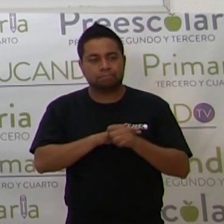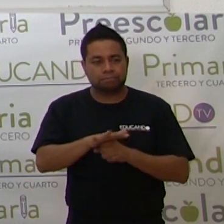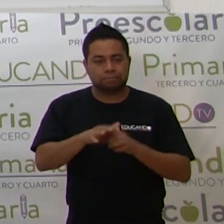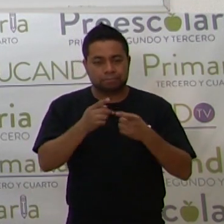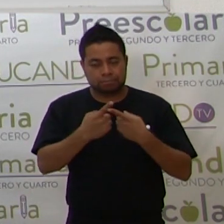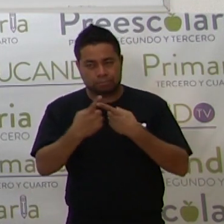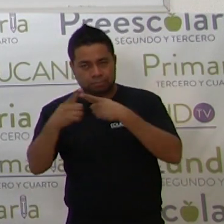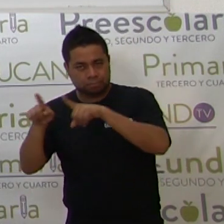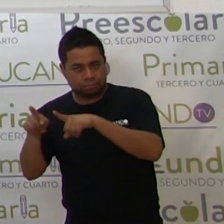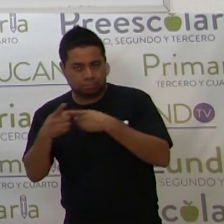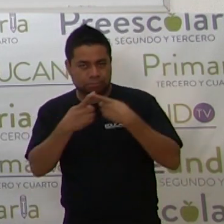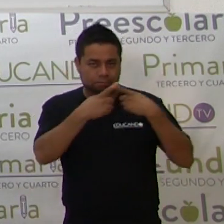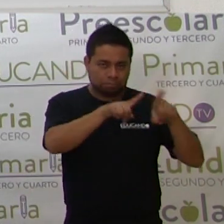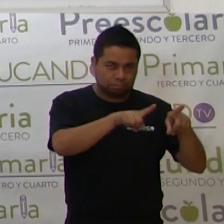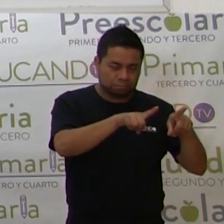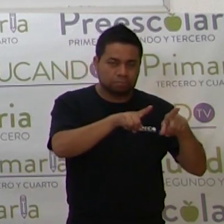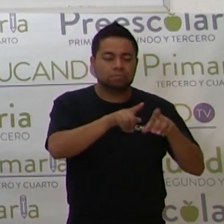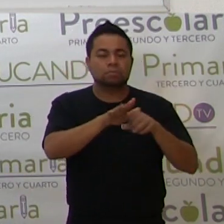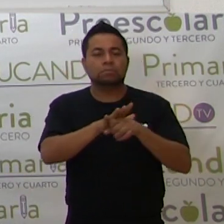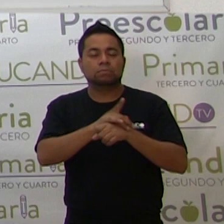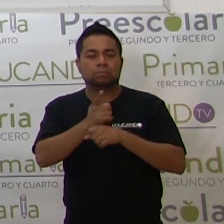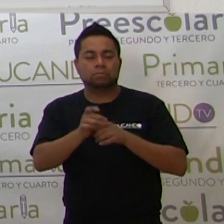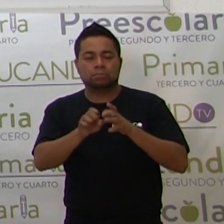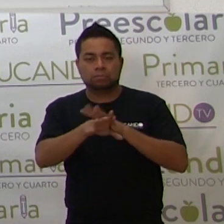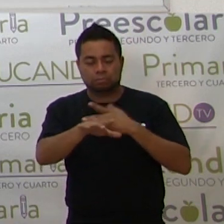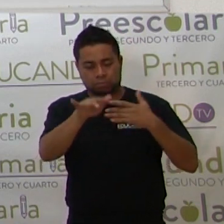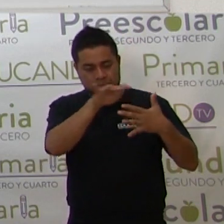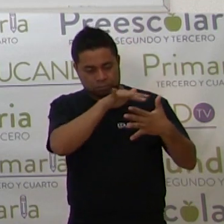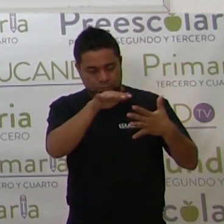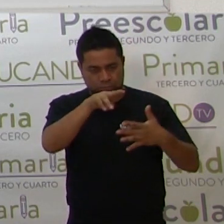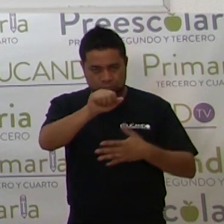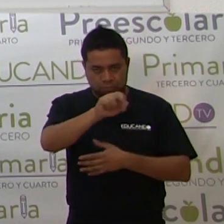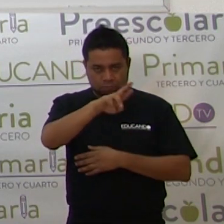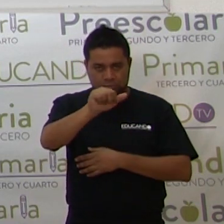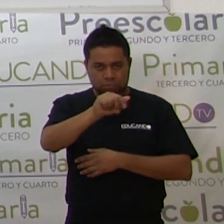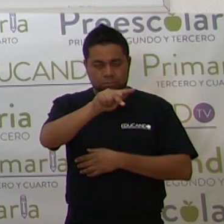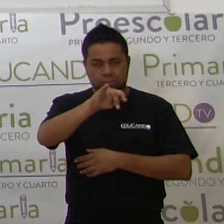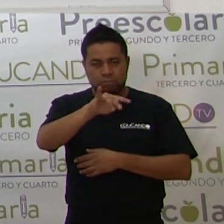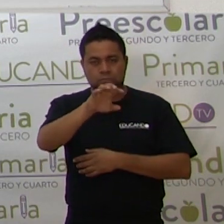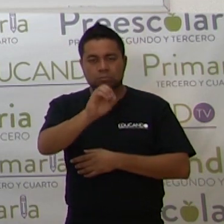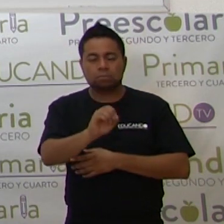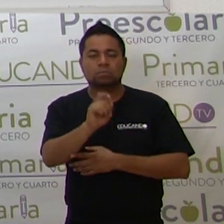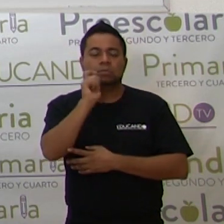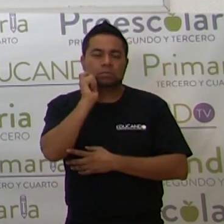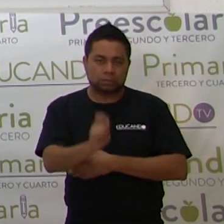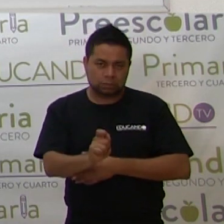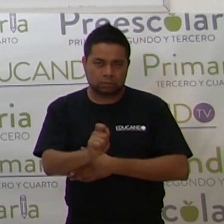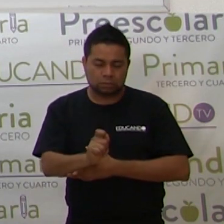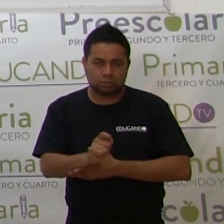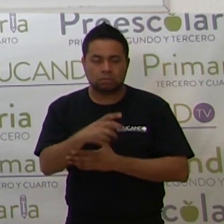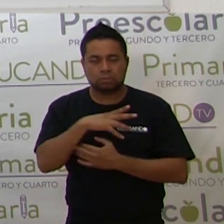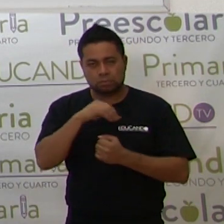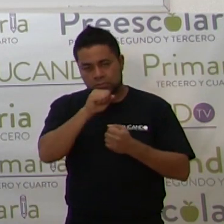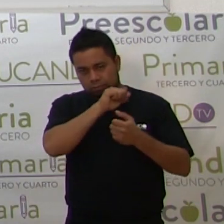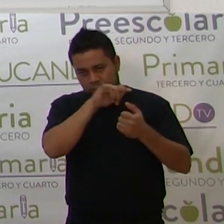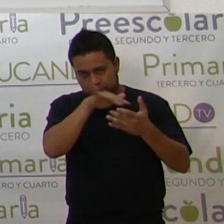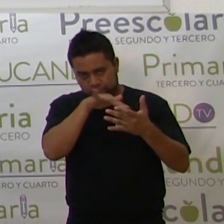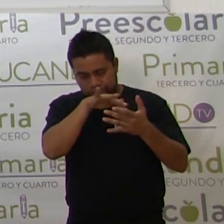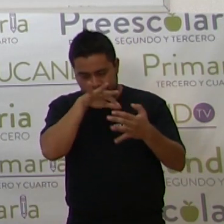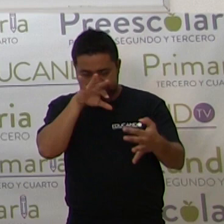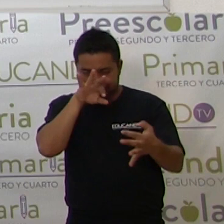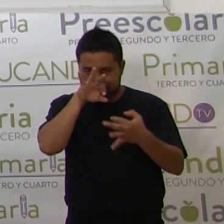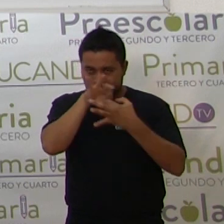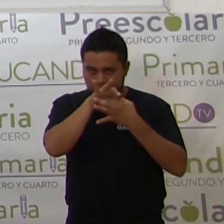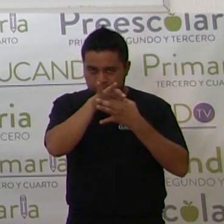estas diferencias, porque el texto narrativo ya es, valga la redundancia, un texto